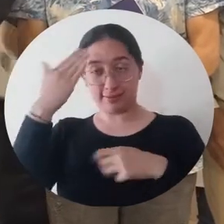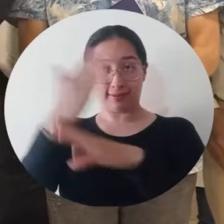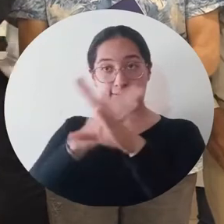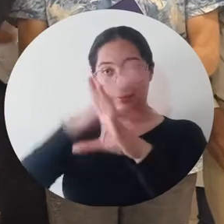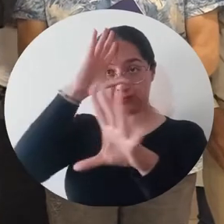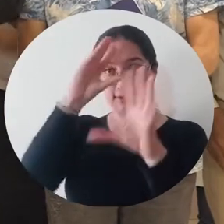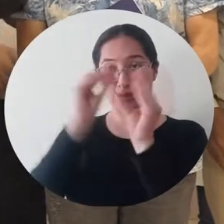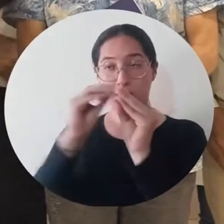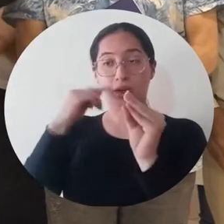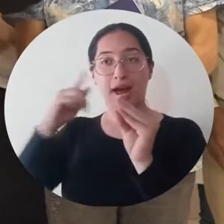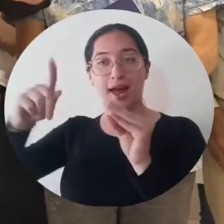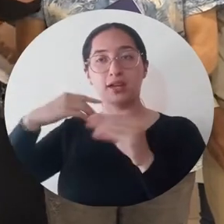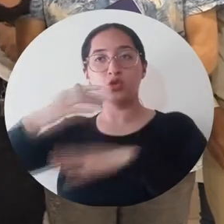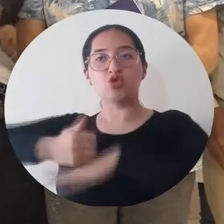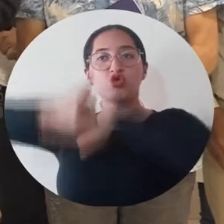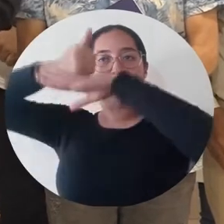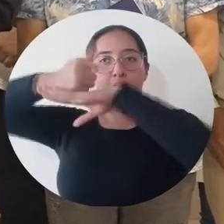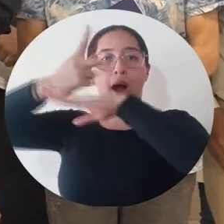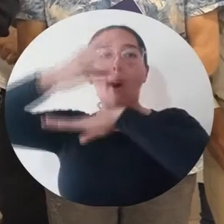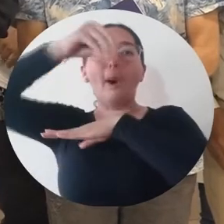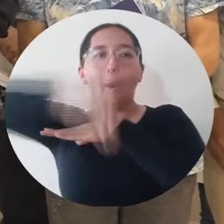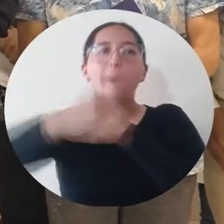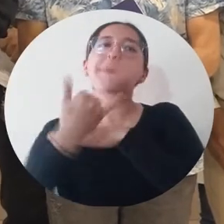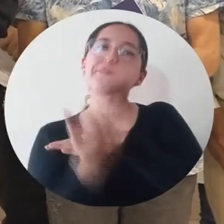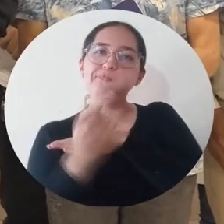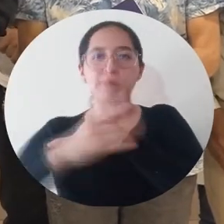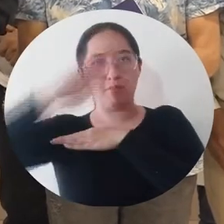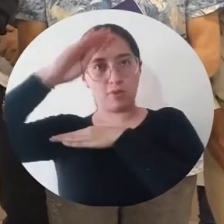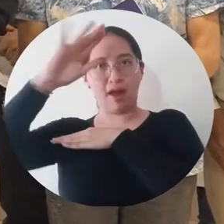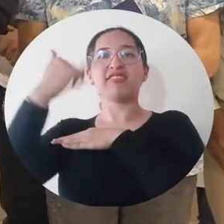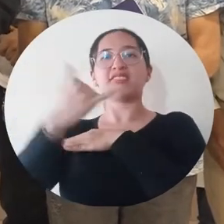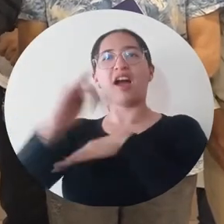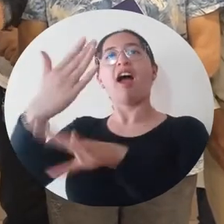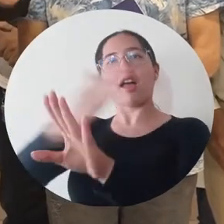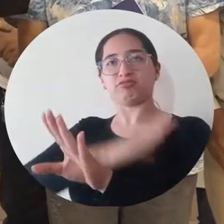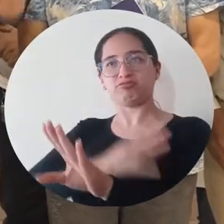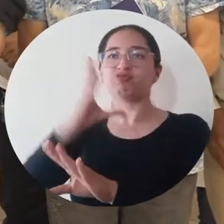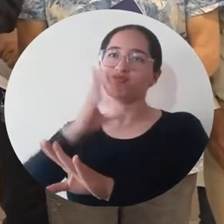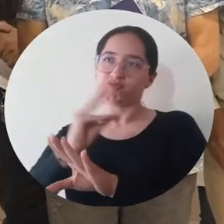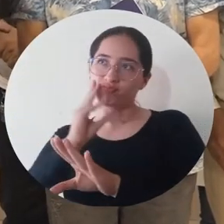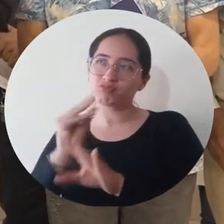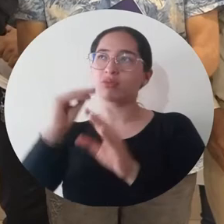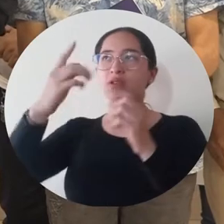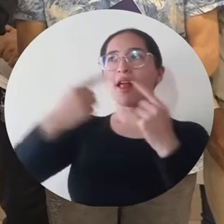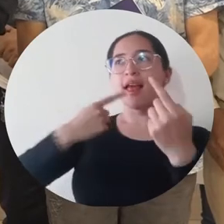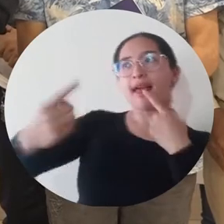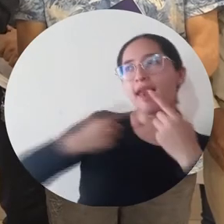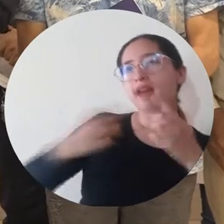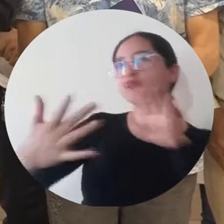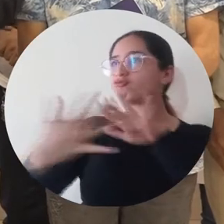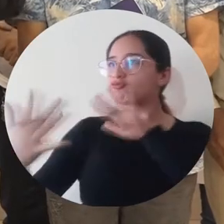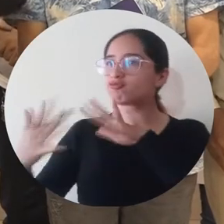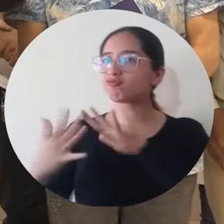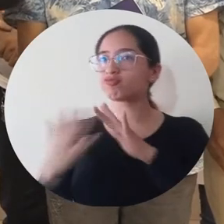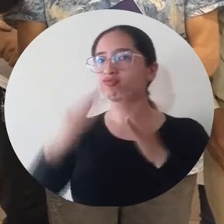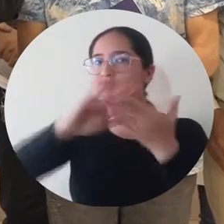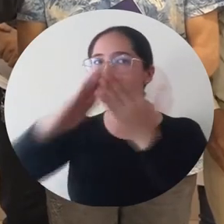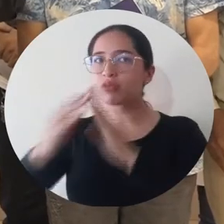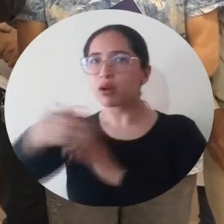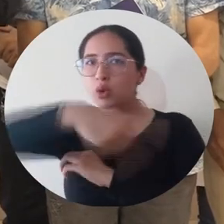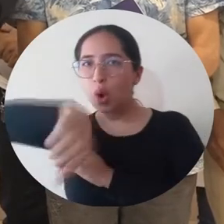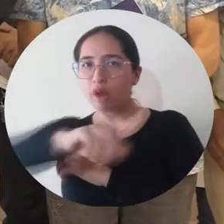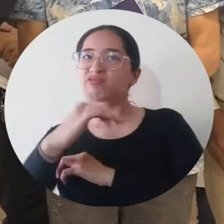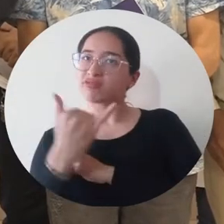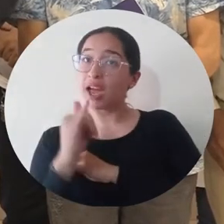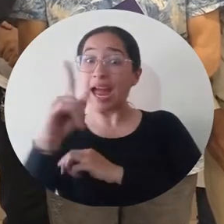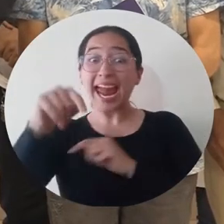nos acompañan. Este microcuadrante hemos acordado que va a tener el liderazgo de un teniente, quien ya